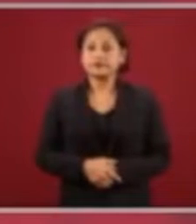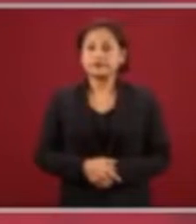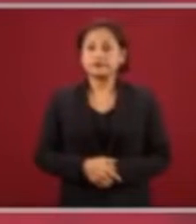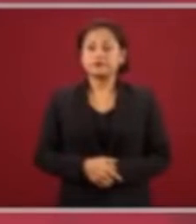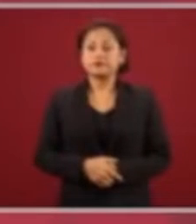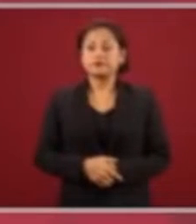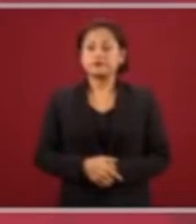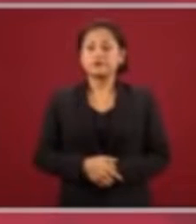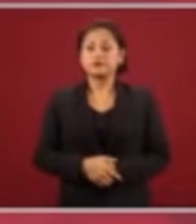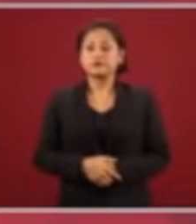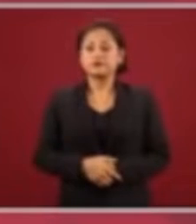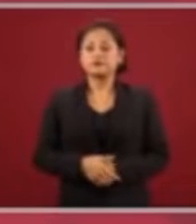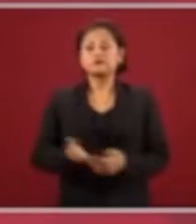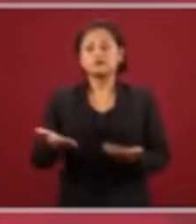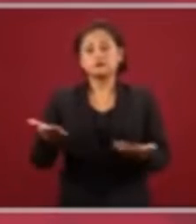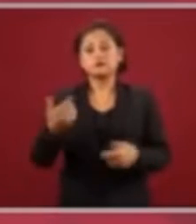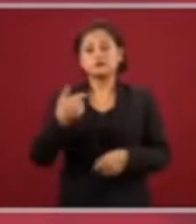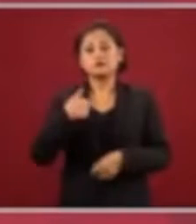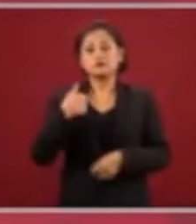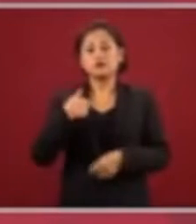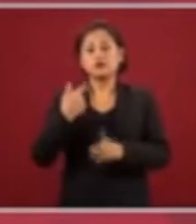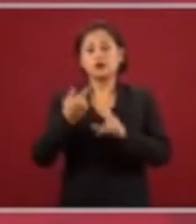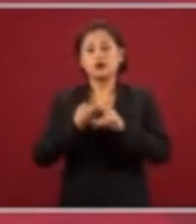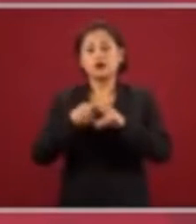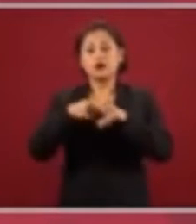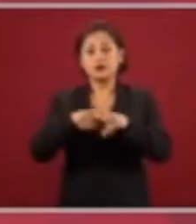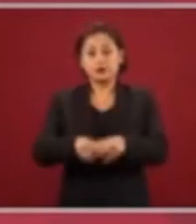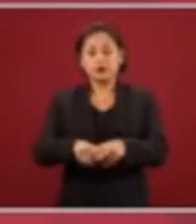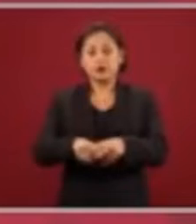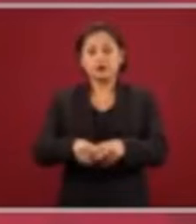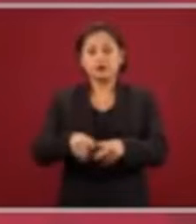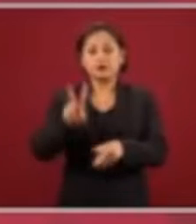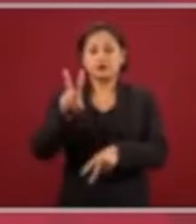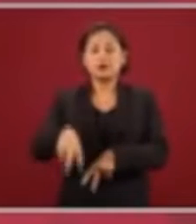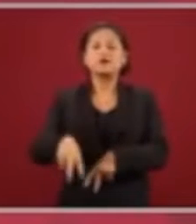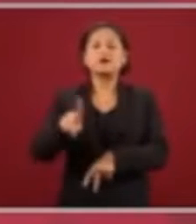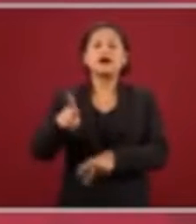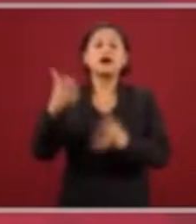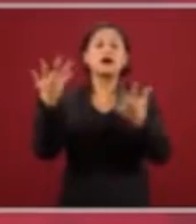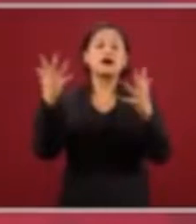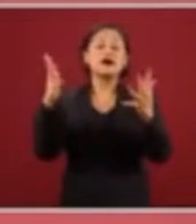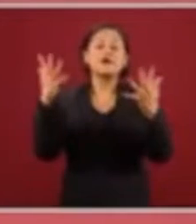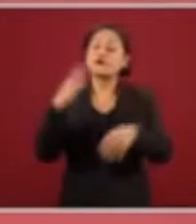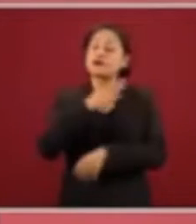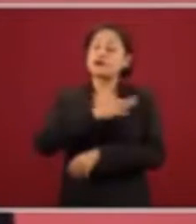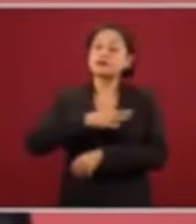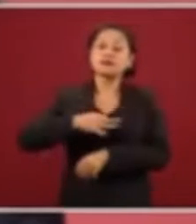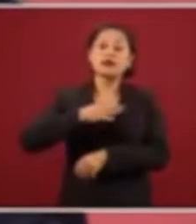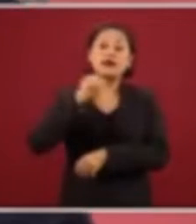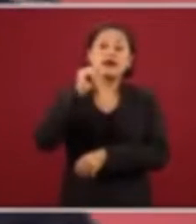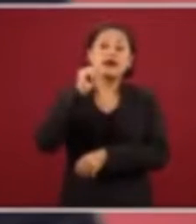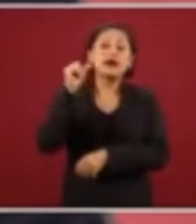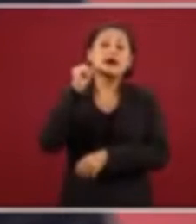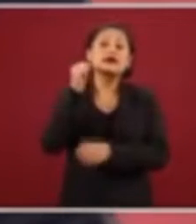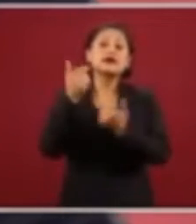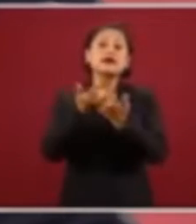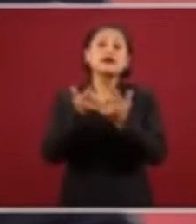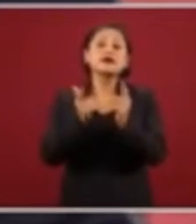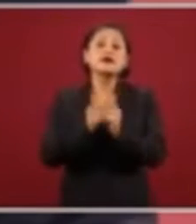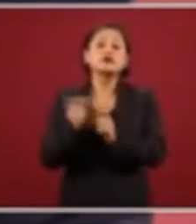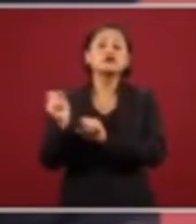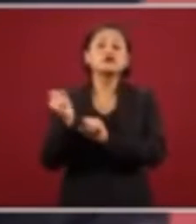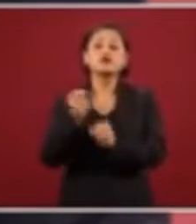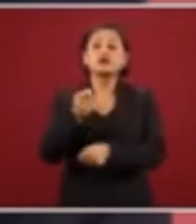Felicito a los tomateros que ganaron ayer la final de la